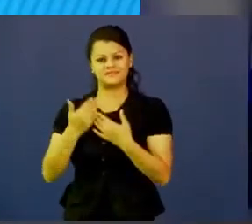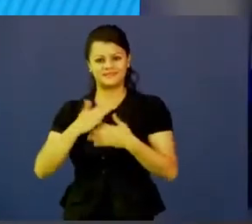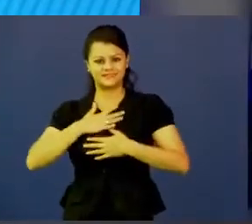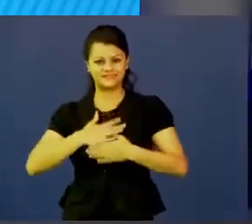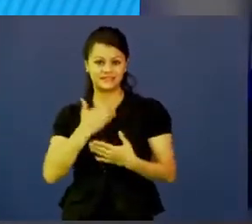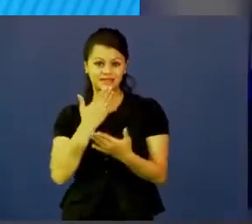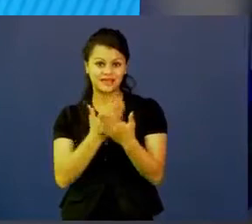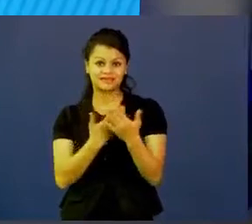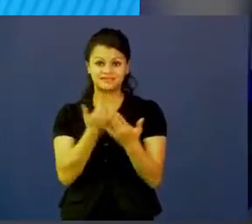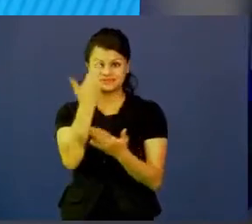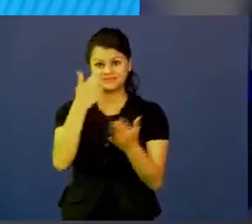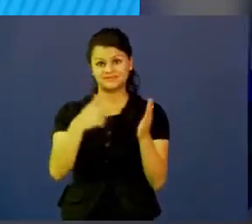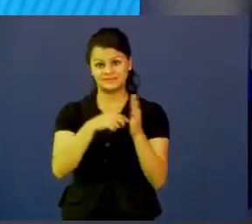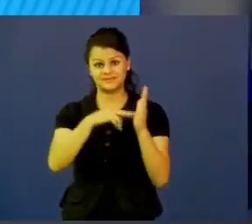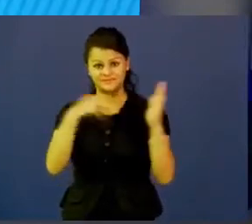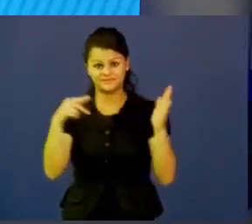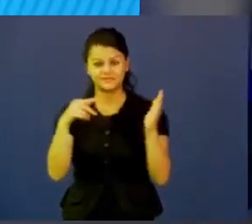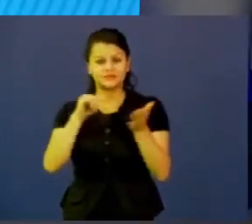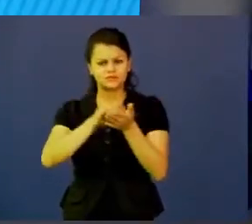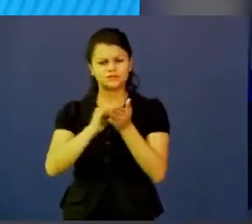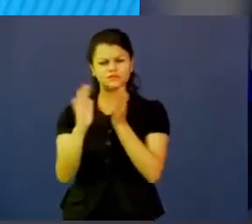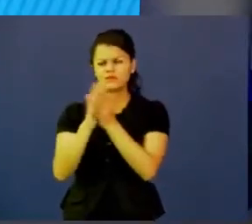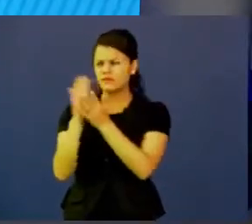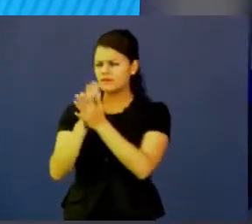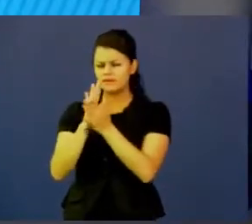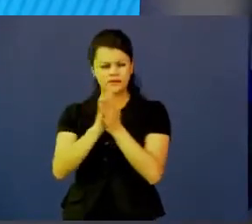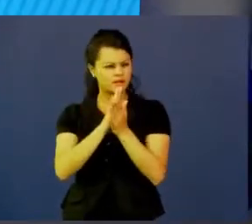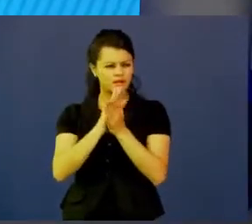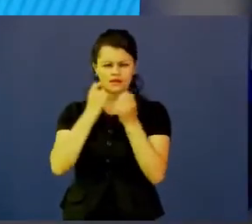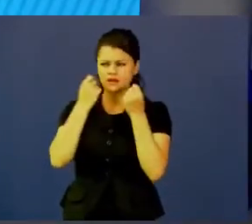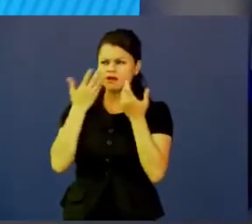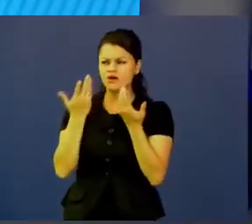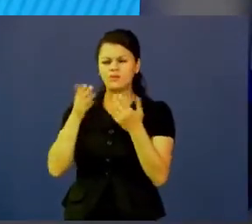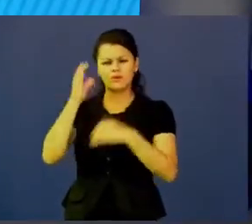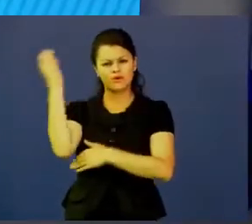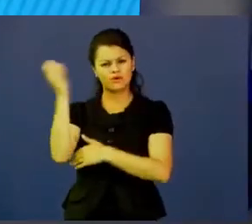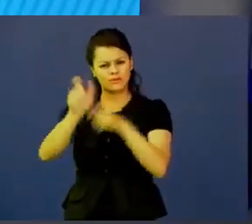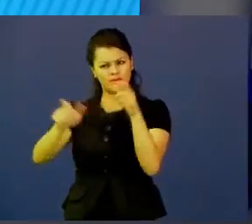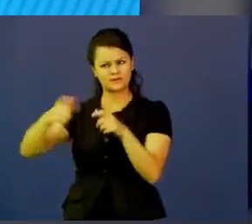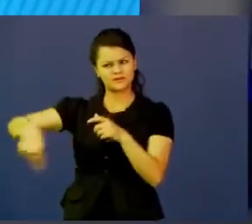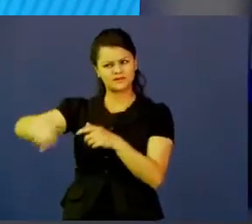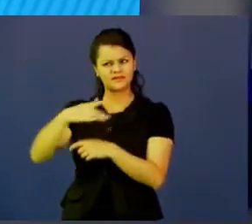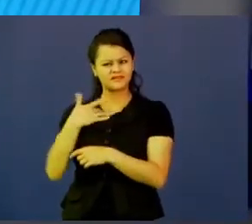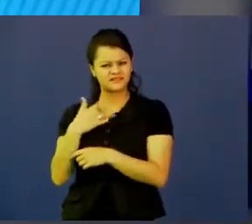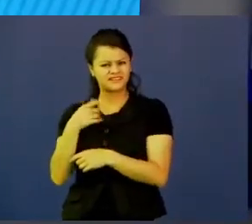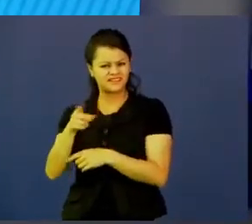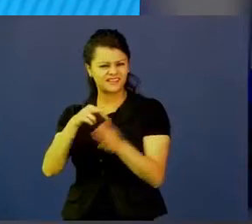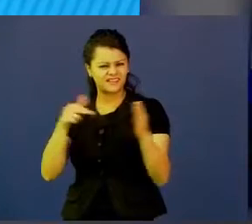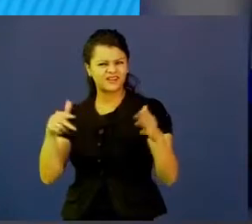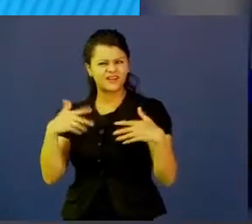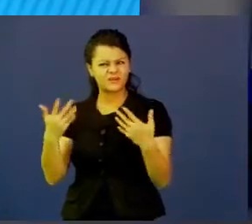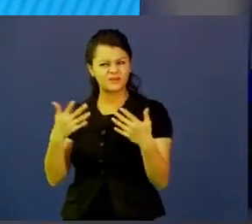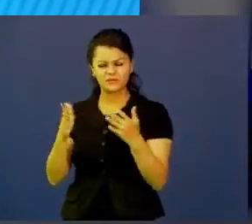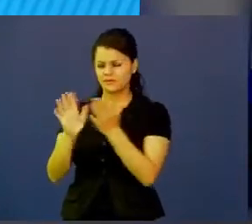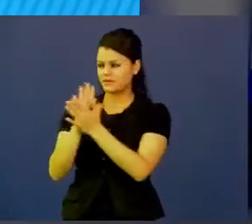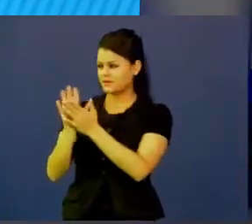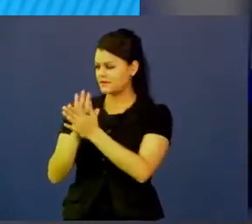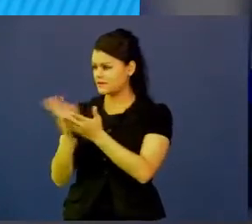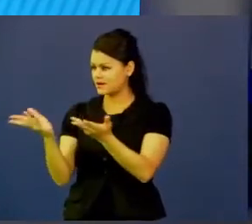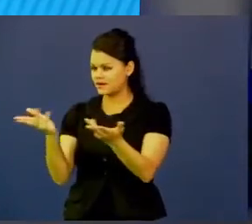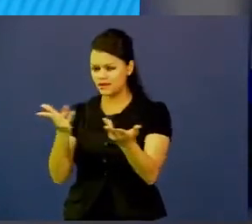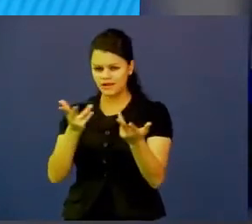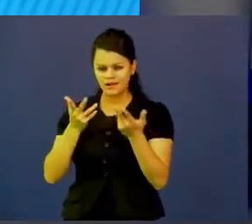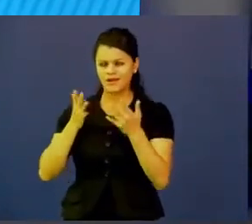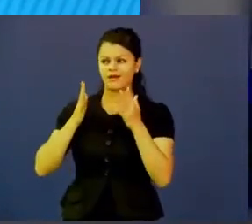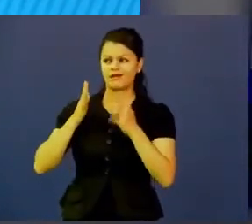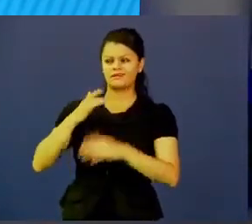saber cómo nos comportamos, de cómo es el consumo de tecnología, cómo es el comportamiento nuestro frente a la tecnología, nos ayudan a tomar